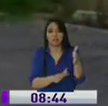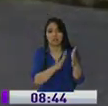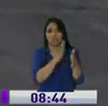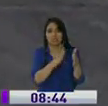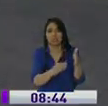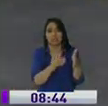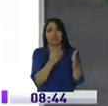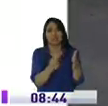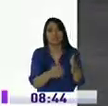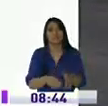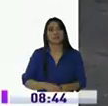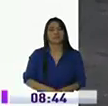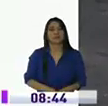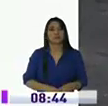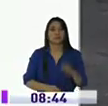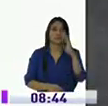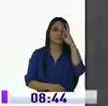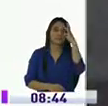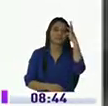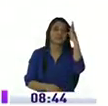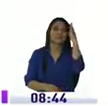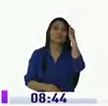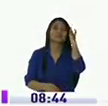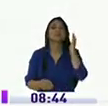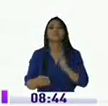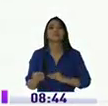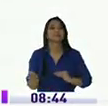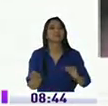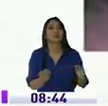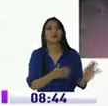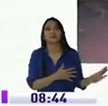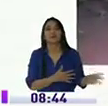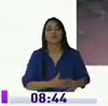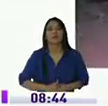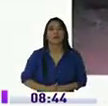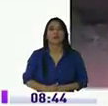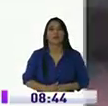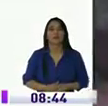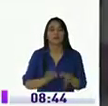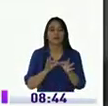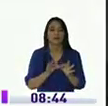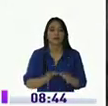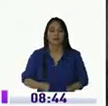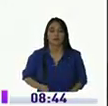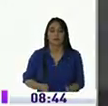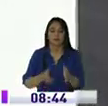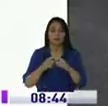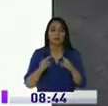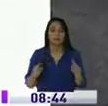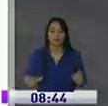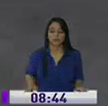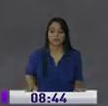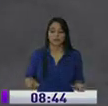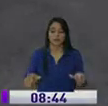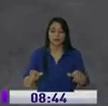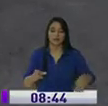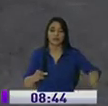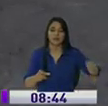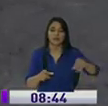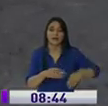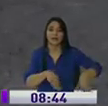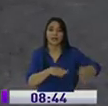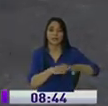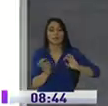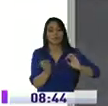¿no? Así de simple. Abandono completo. Abandono completo, han arreglado la vía, pero no la, en